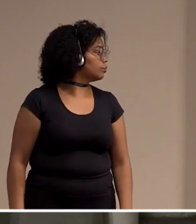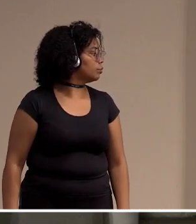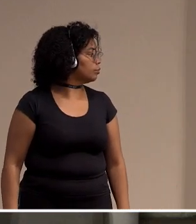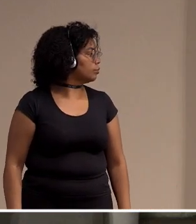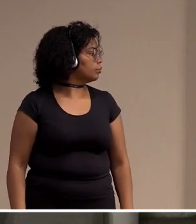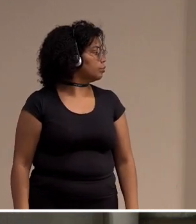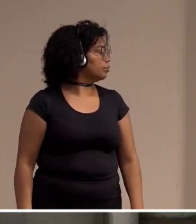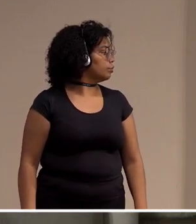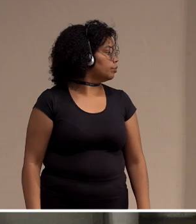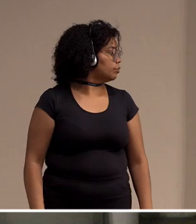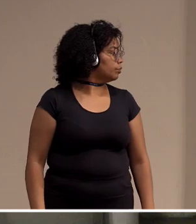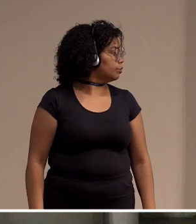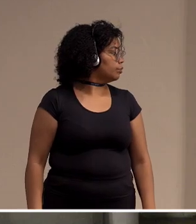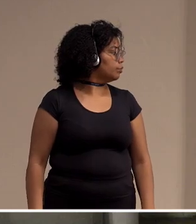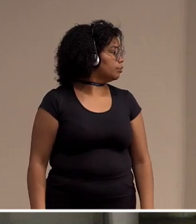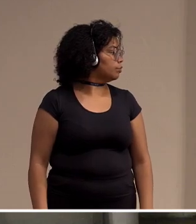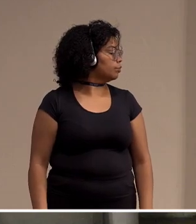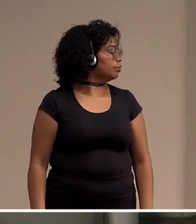Sí,